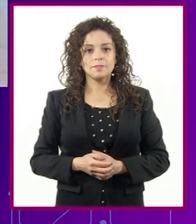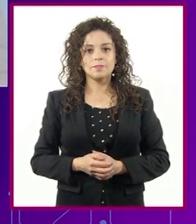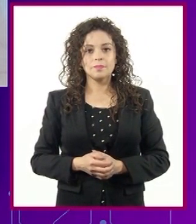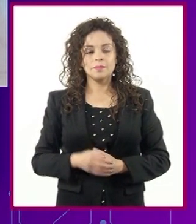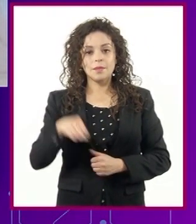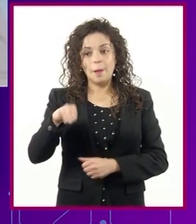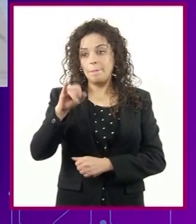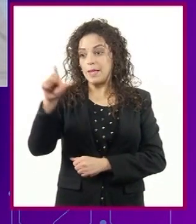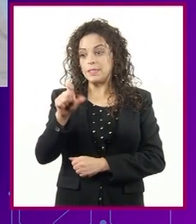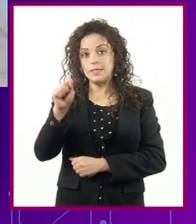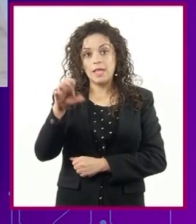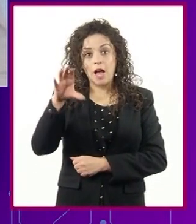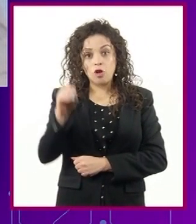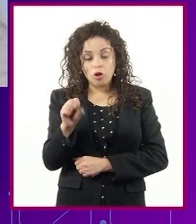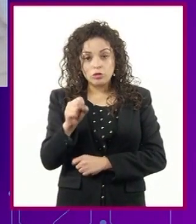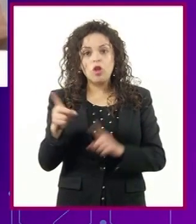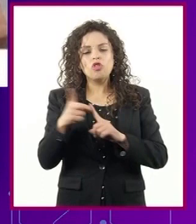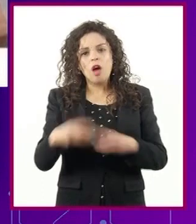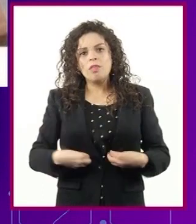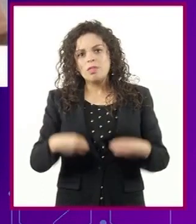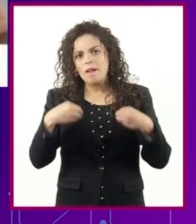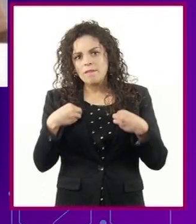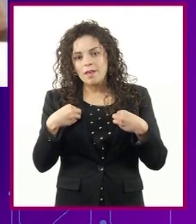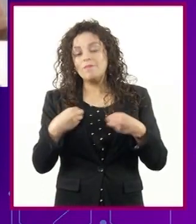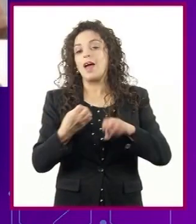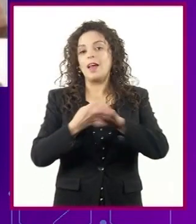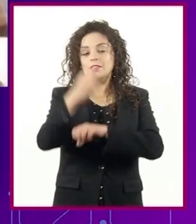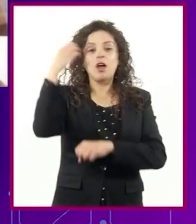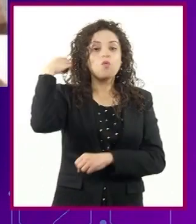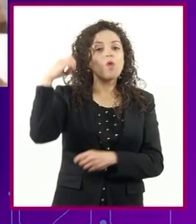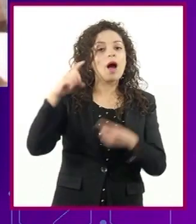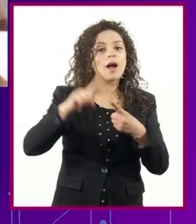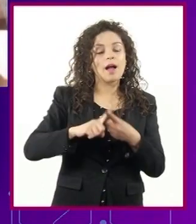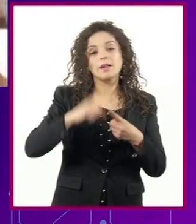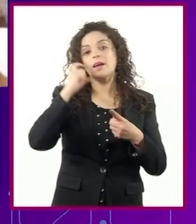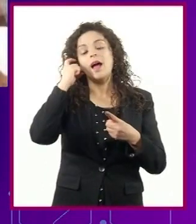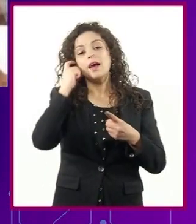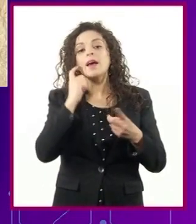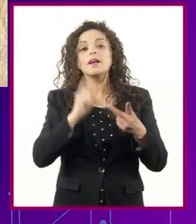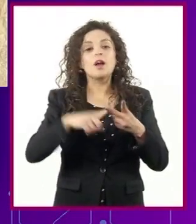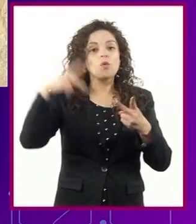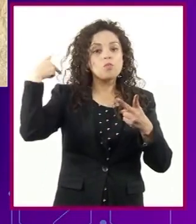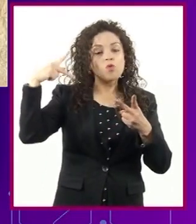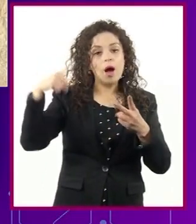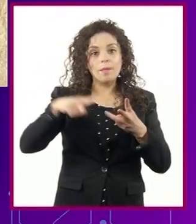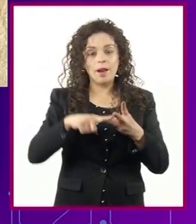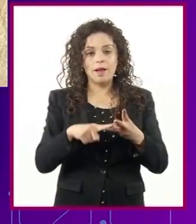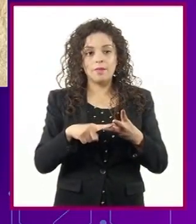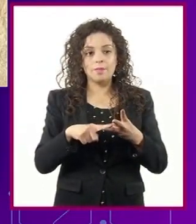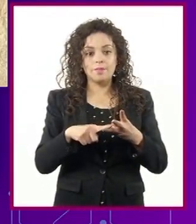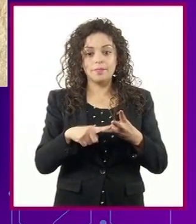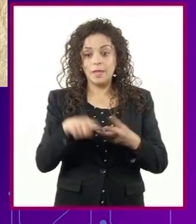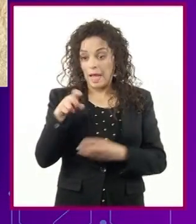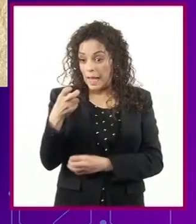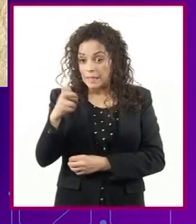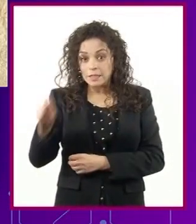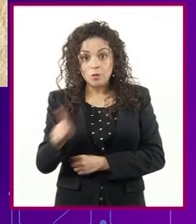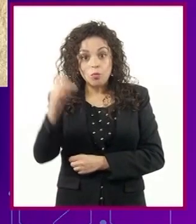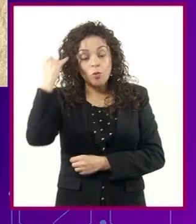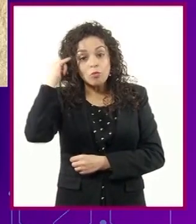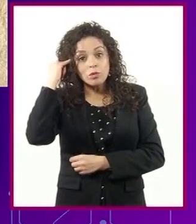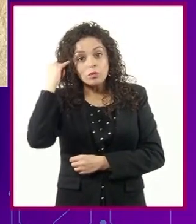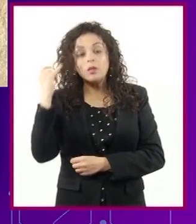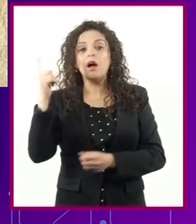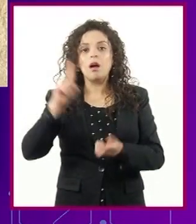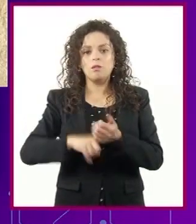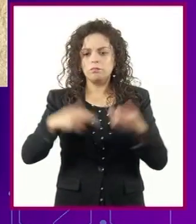Los mixtecos viven principalmente en los estados de Oaxaca, Guerrero y Puebla. Este pueblo indígena